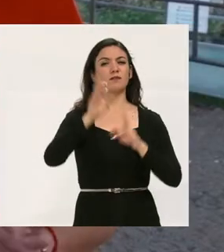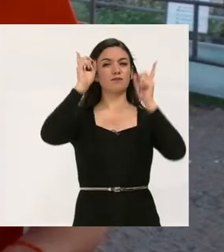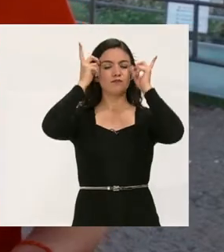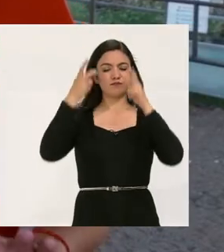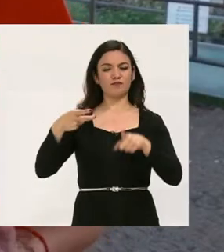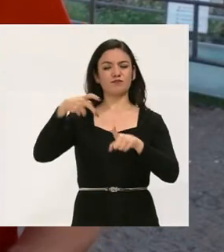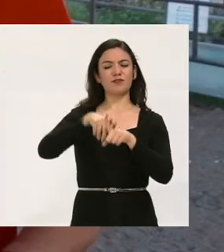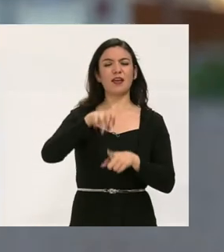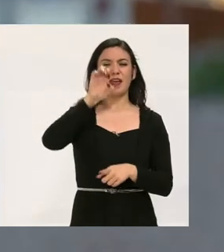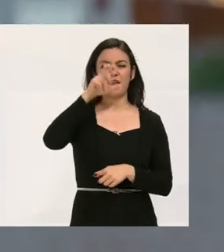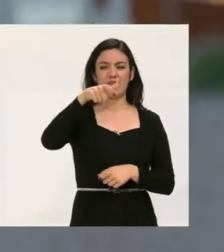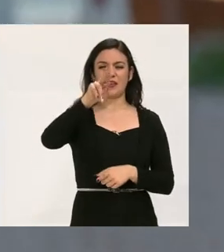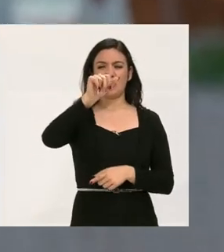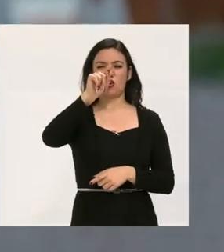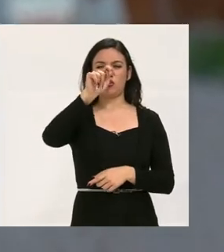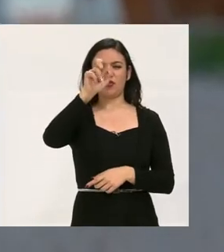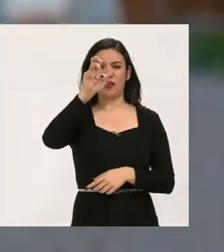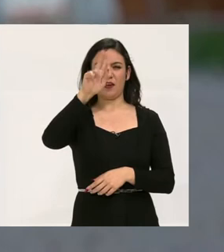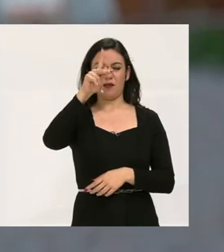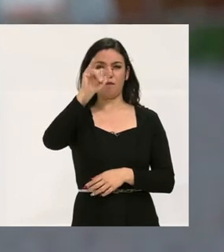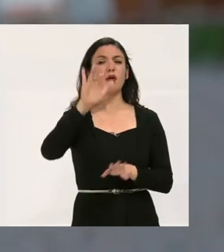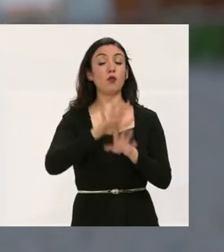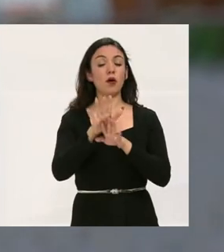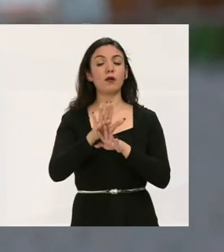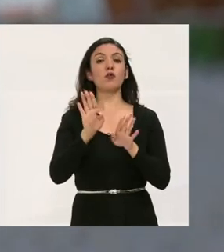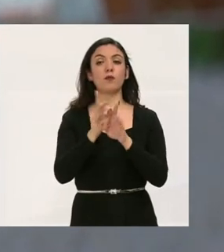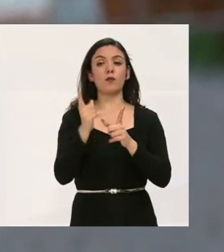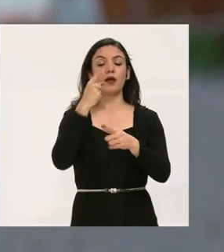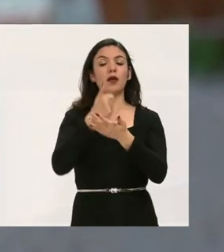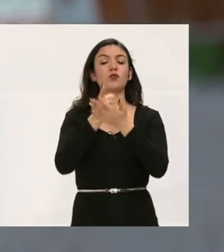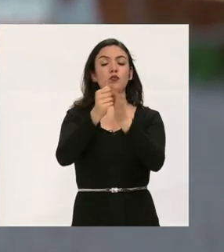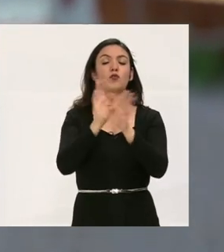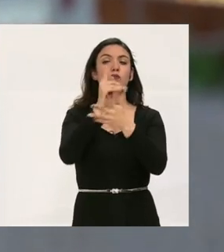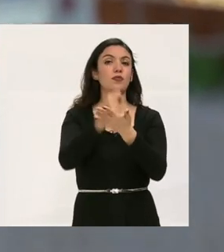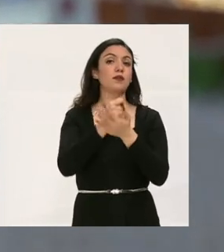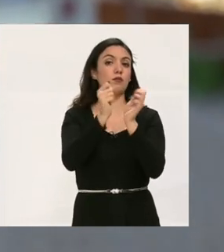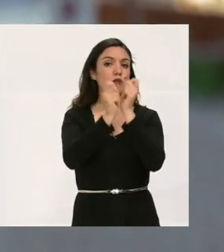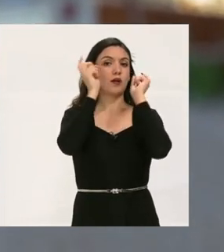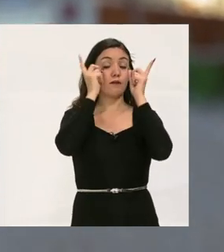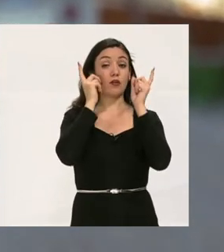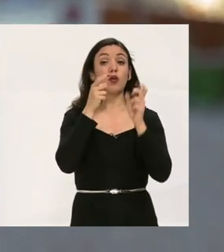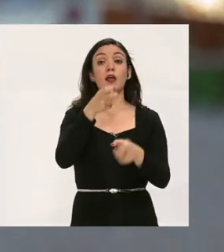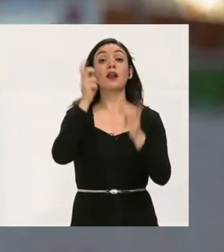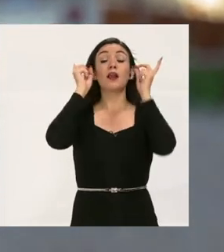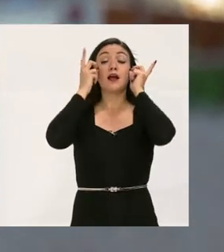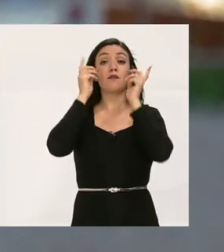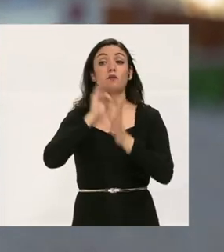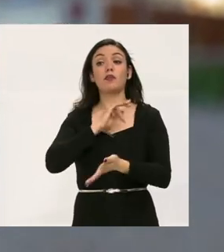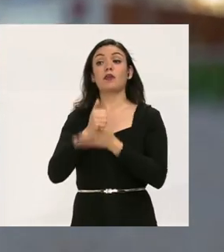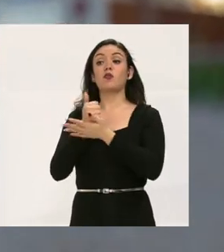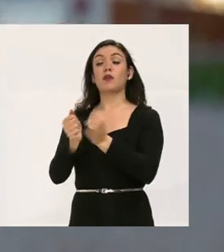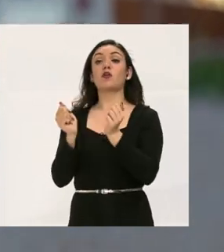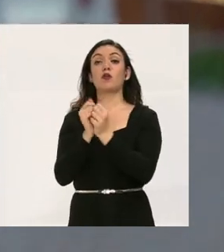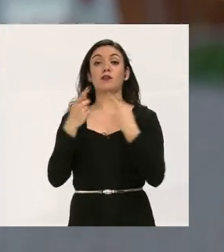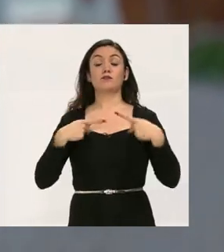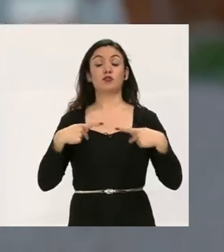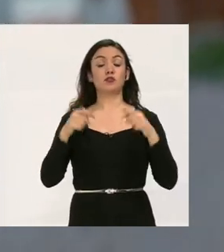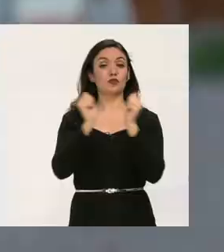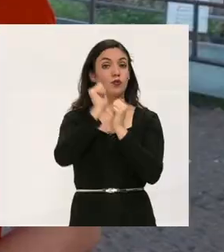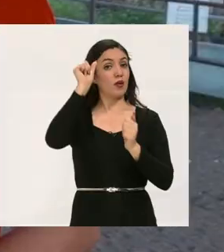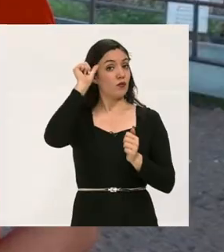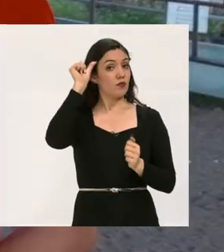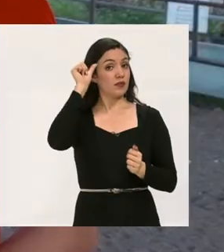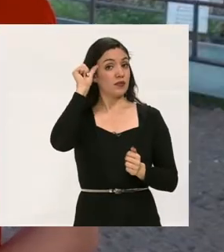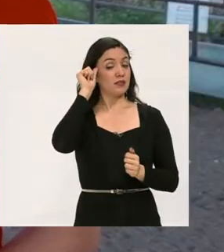la equinoterapia es la técnica de rehabilitación o habilitación por medio del caballo el caballo les va a ayudar a las personas